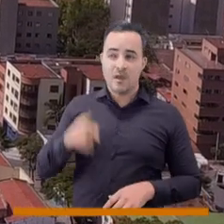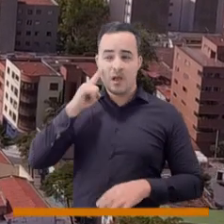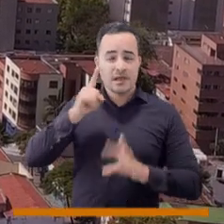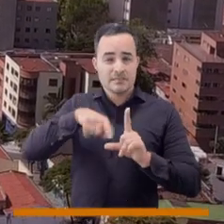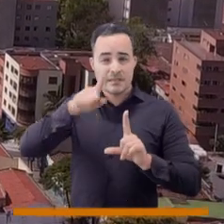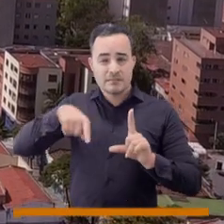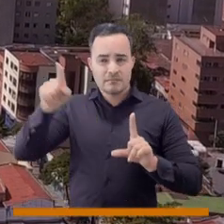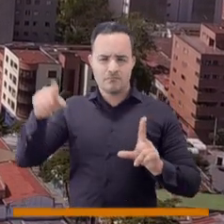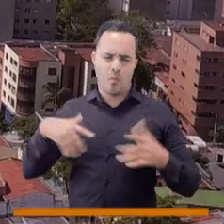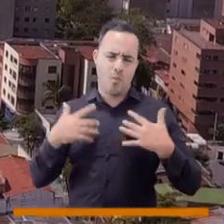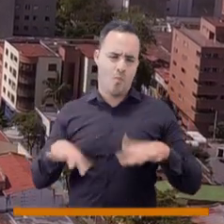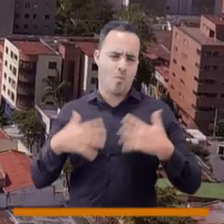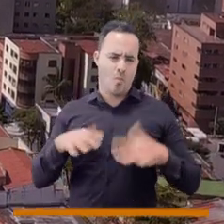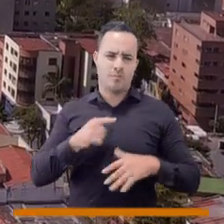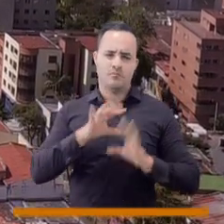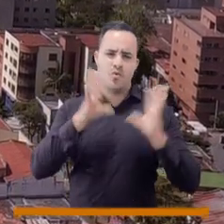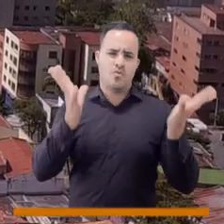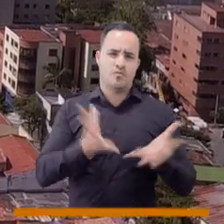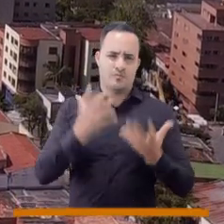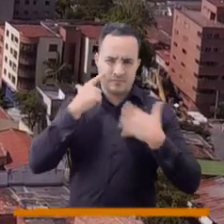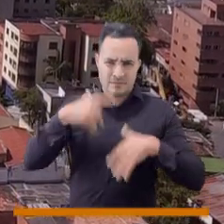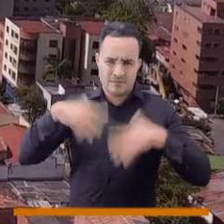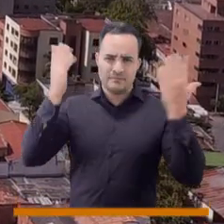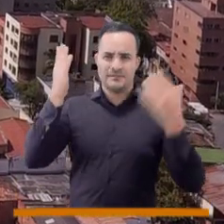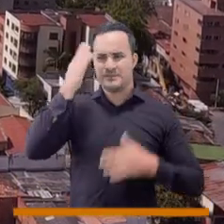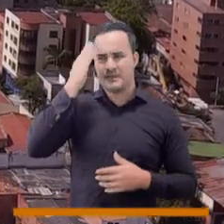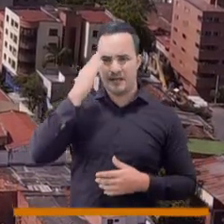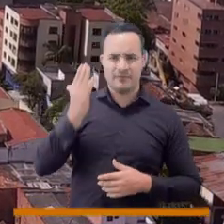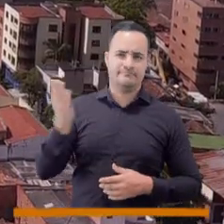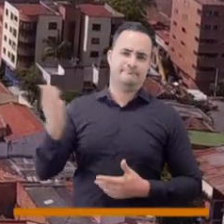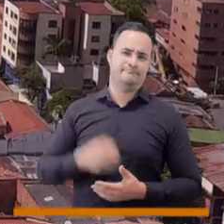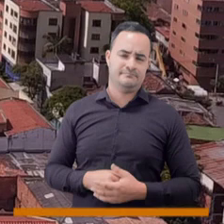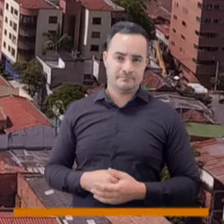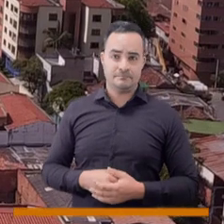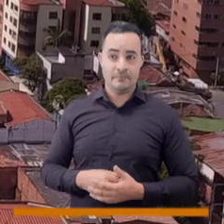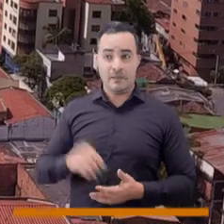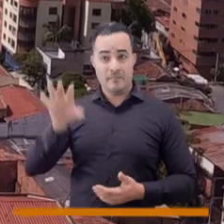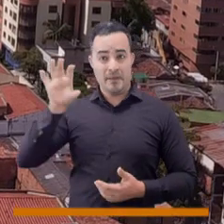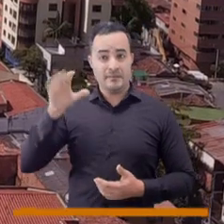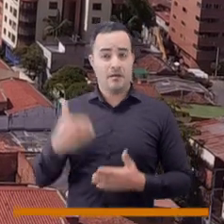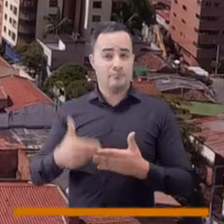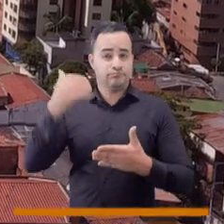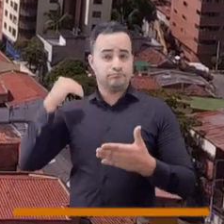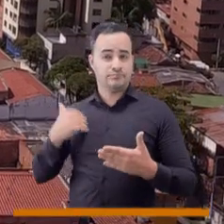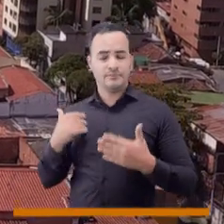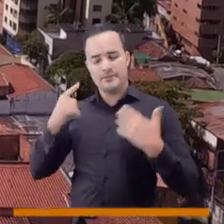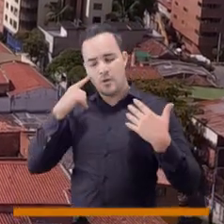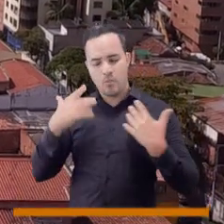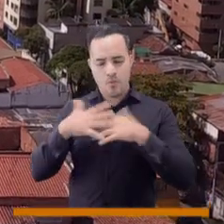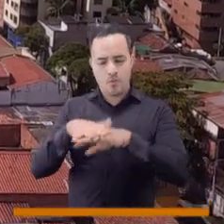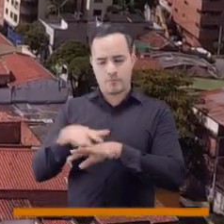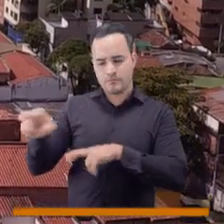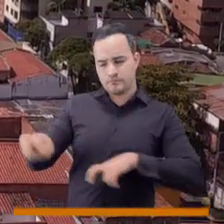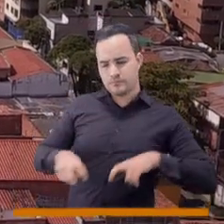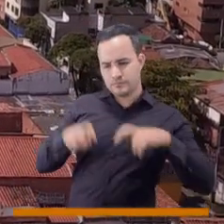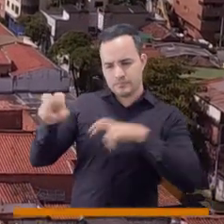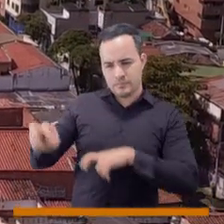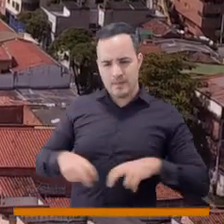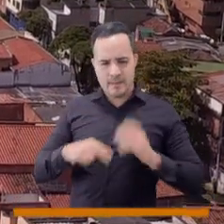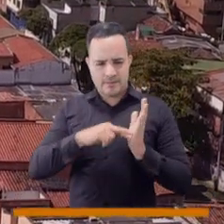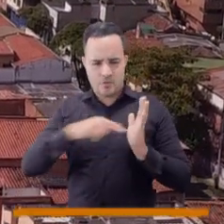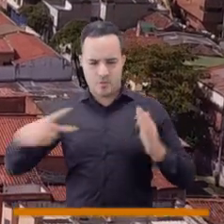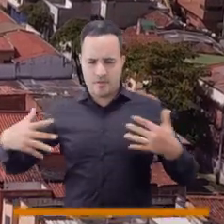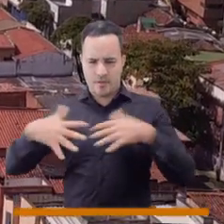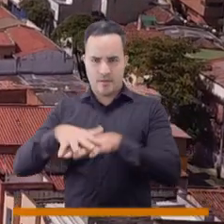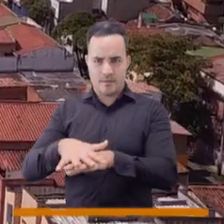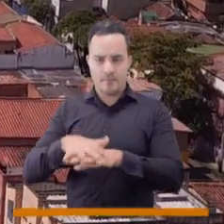Las cifras son destacadísimas, y miremos cómo un país que arrancó con agroindustria tecnológica,